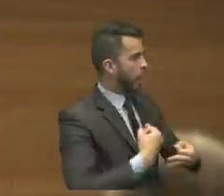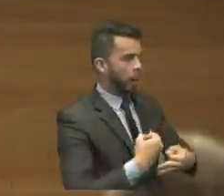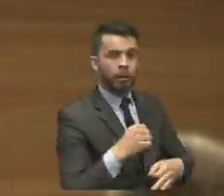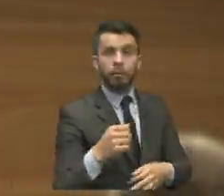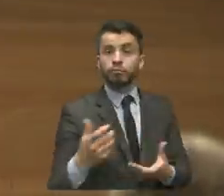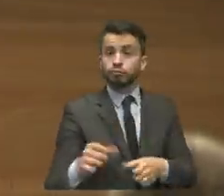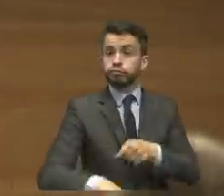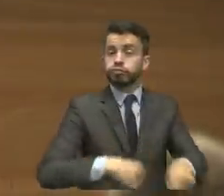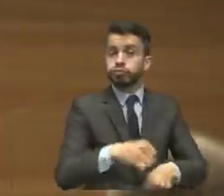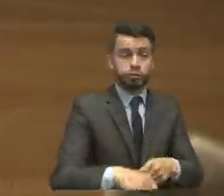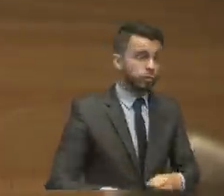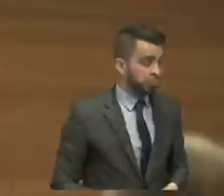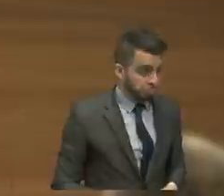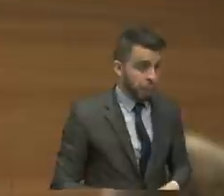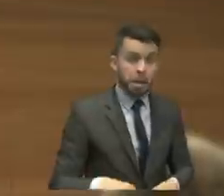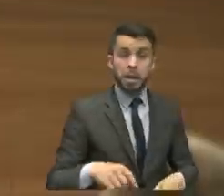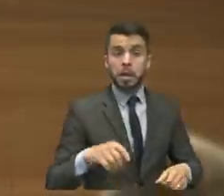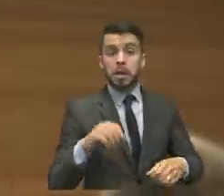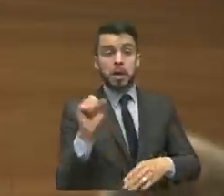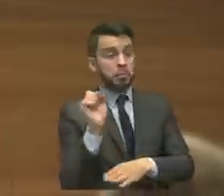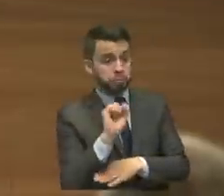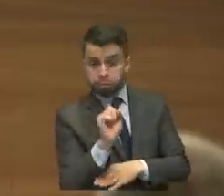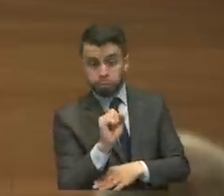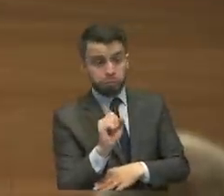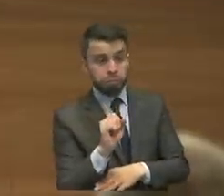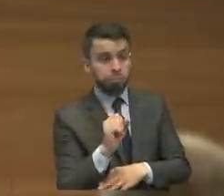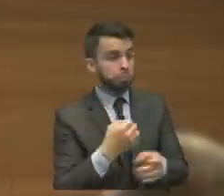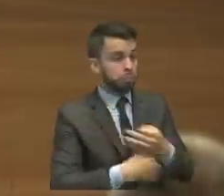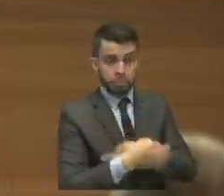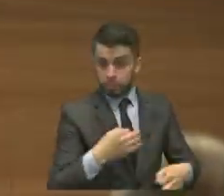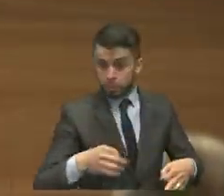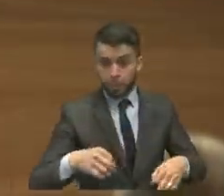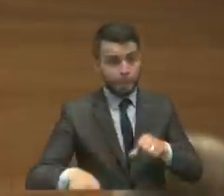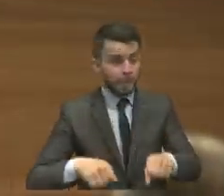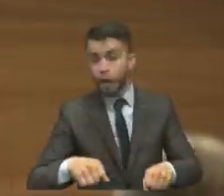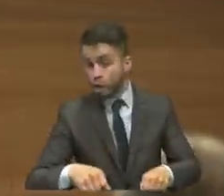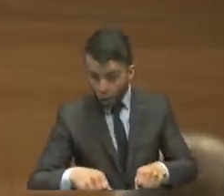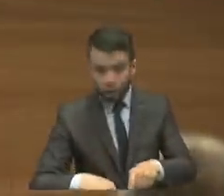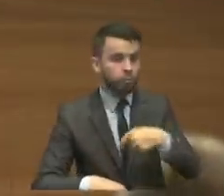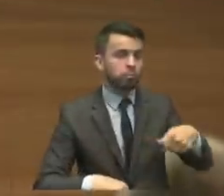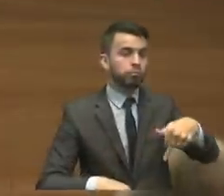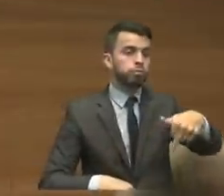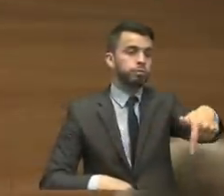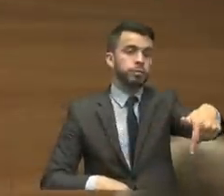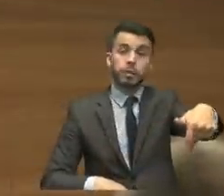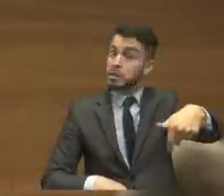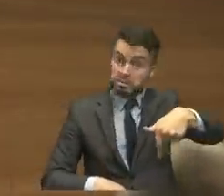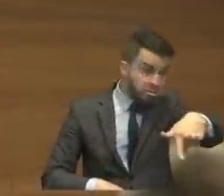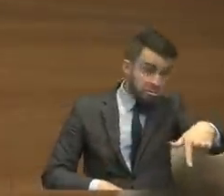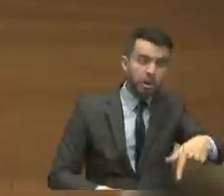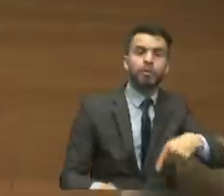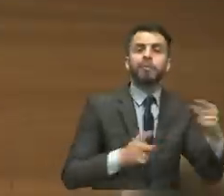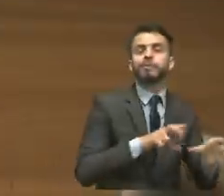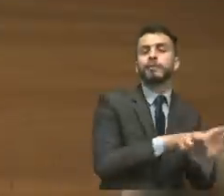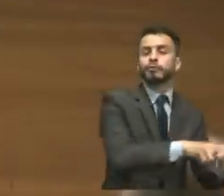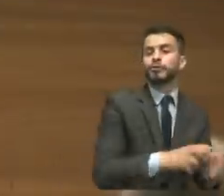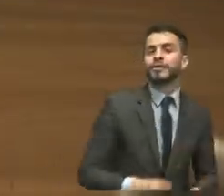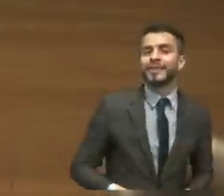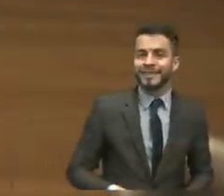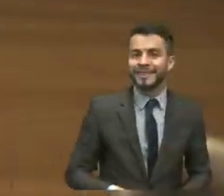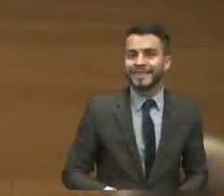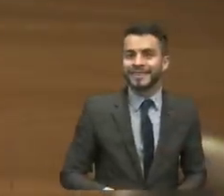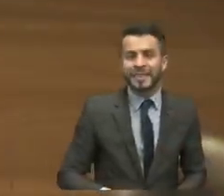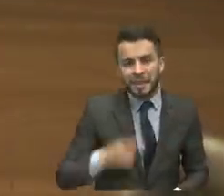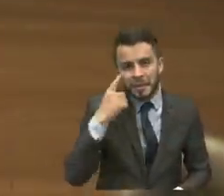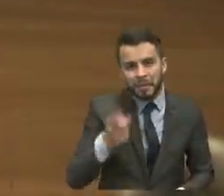modos, ¿sí? O en todo caso, al reorganizar todo el esquema de movilidad del borde nororiental,